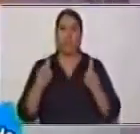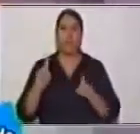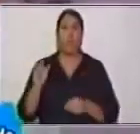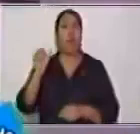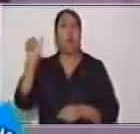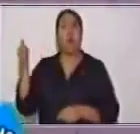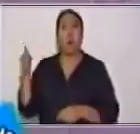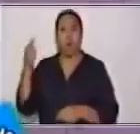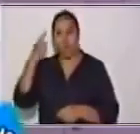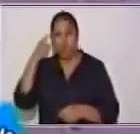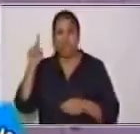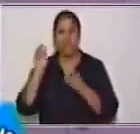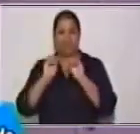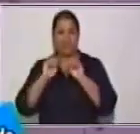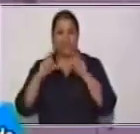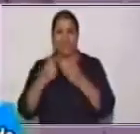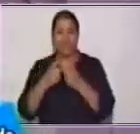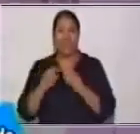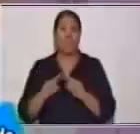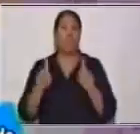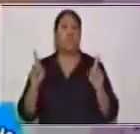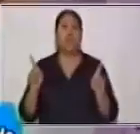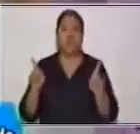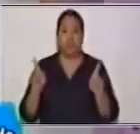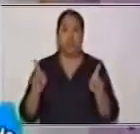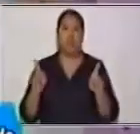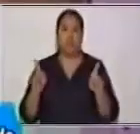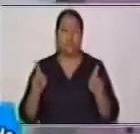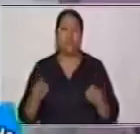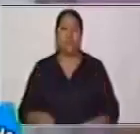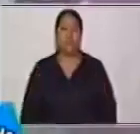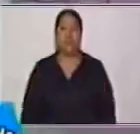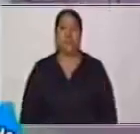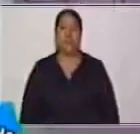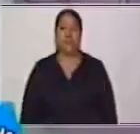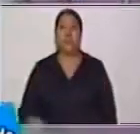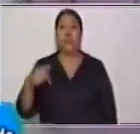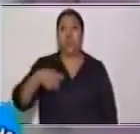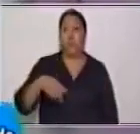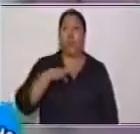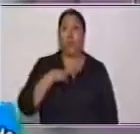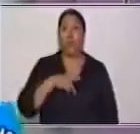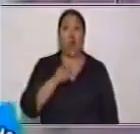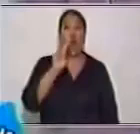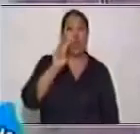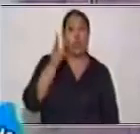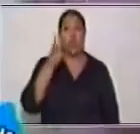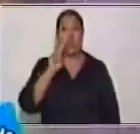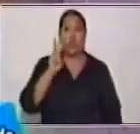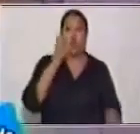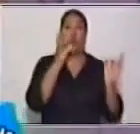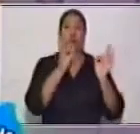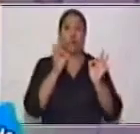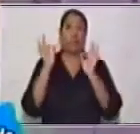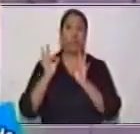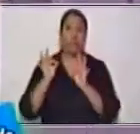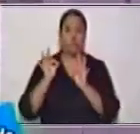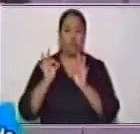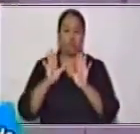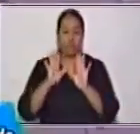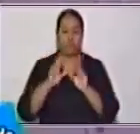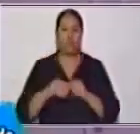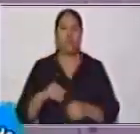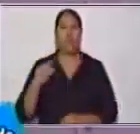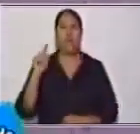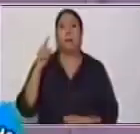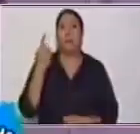anteriores en que tenemos todos los valores sueltos. Tenemos dos opciones para resolverlo. La primera es